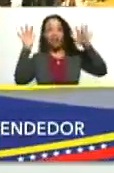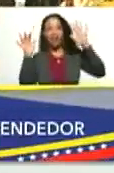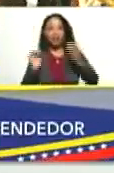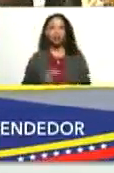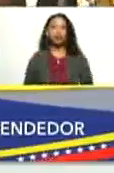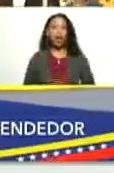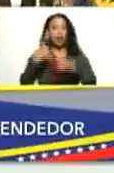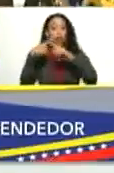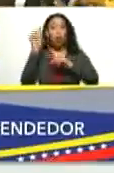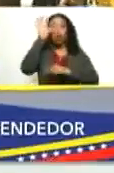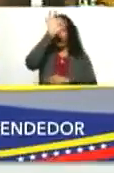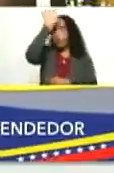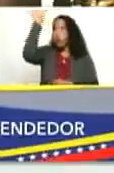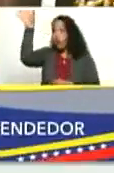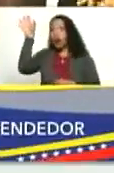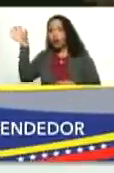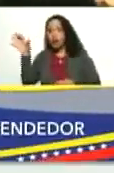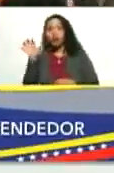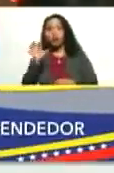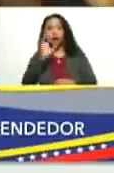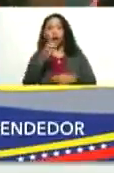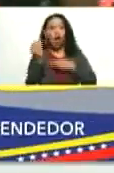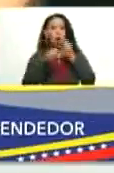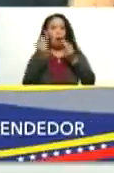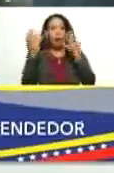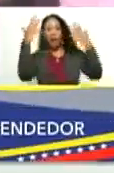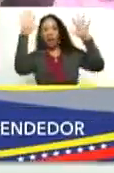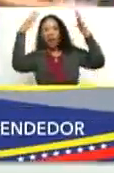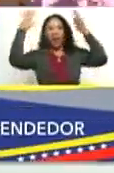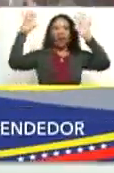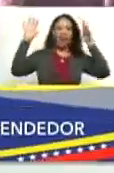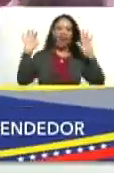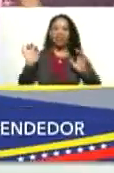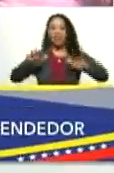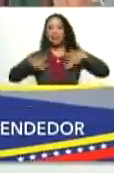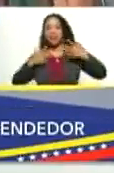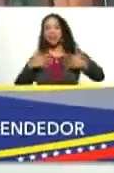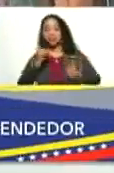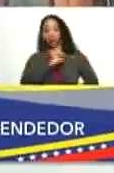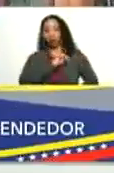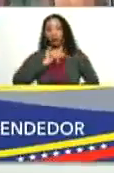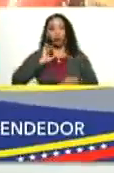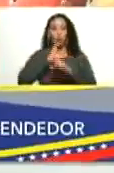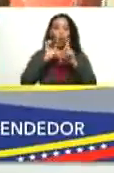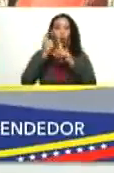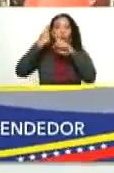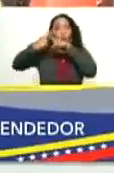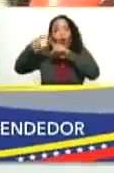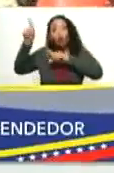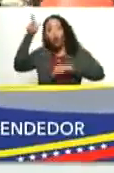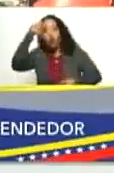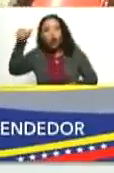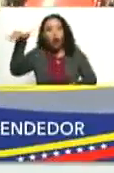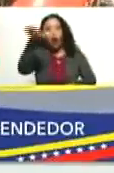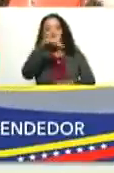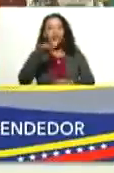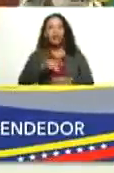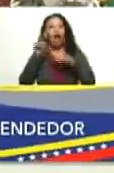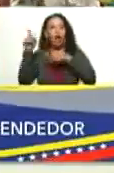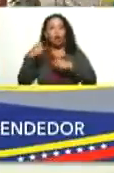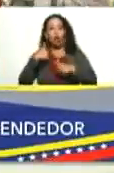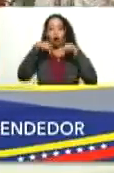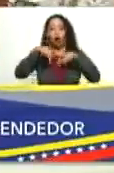de otros países, cómo celebra su alegría y su identidad cultural otros pueblos, y allí me